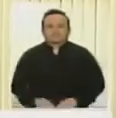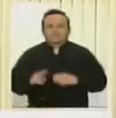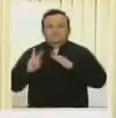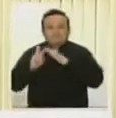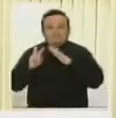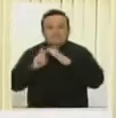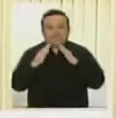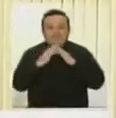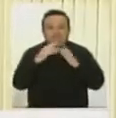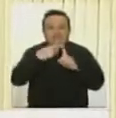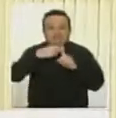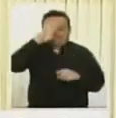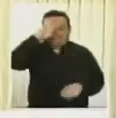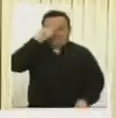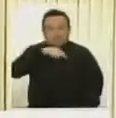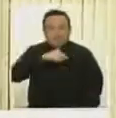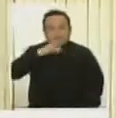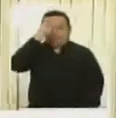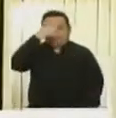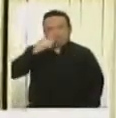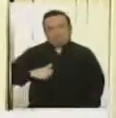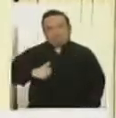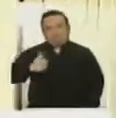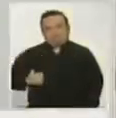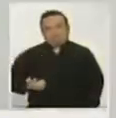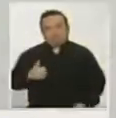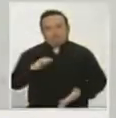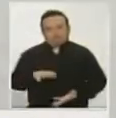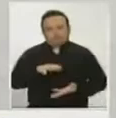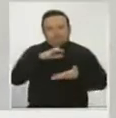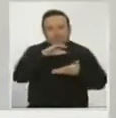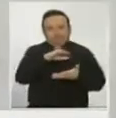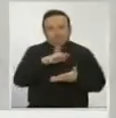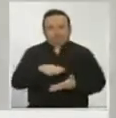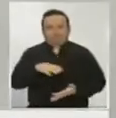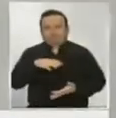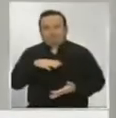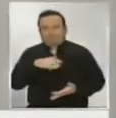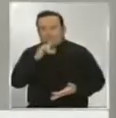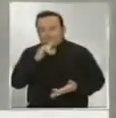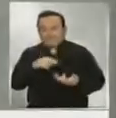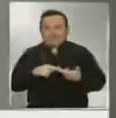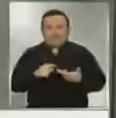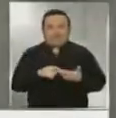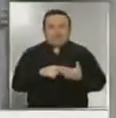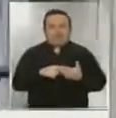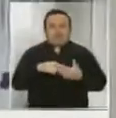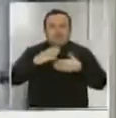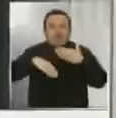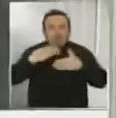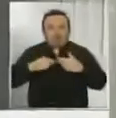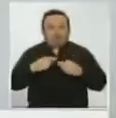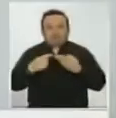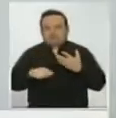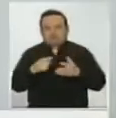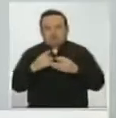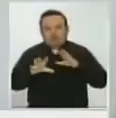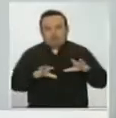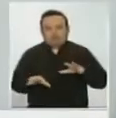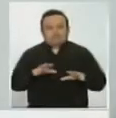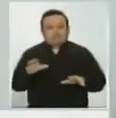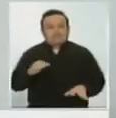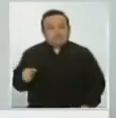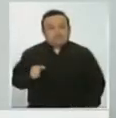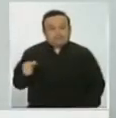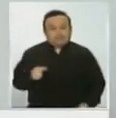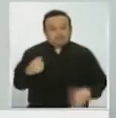Vecinos de la Iglesia Evangélica de Puente Alto voluntariamente llegaron a colaborar con las 28 personas que están en cuarentena preventiva luego de que